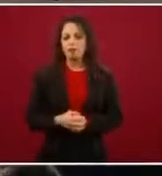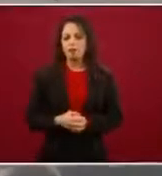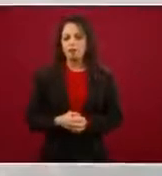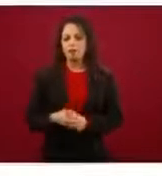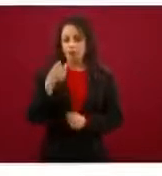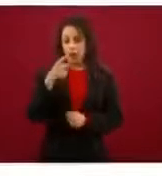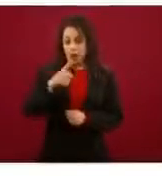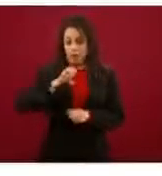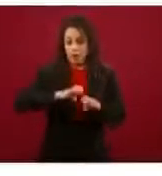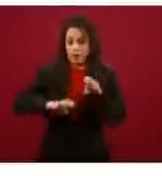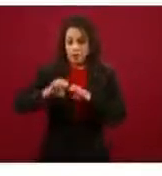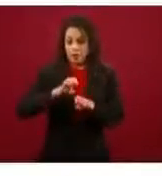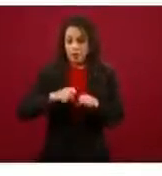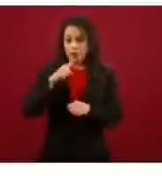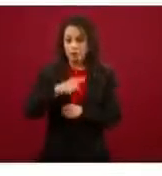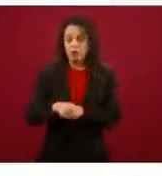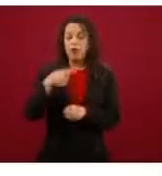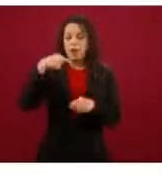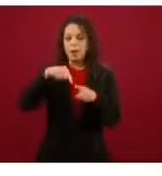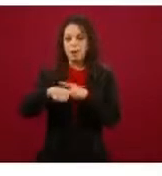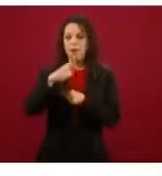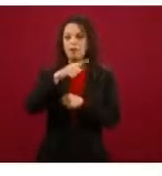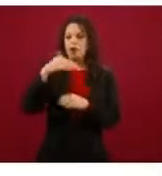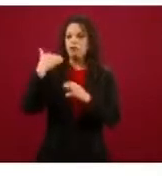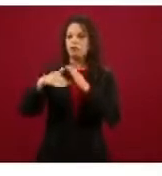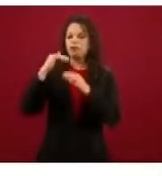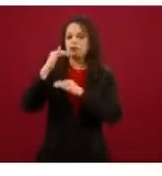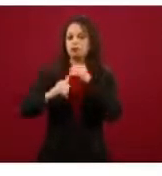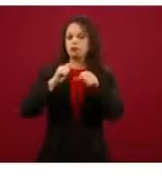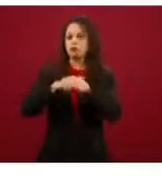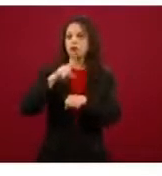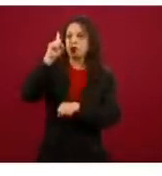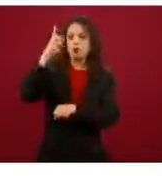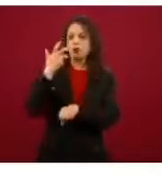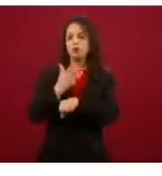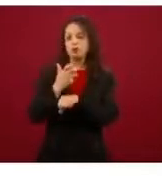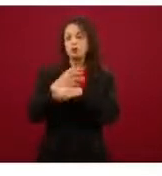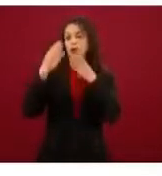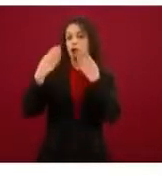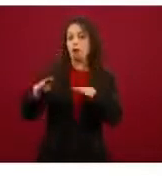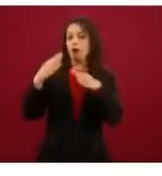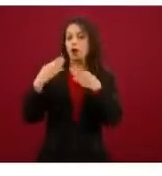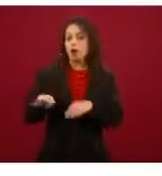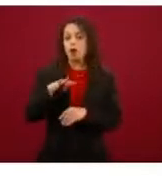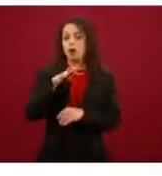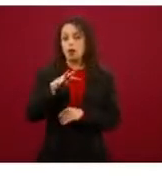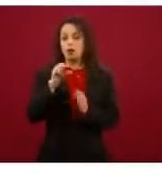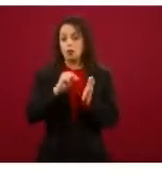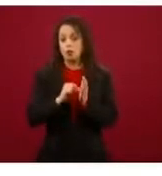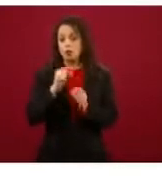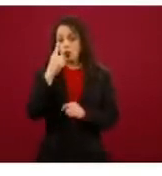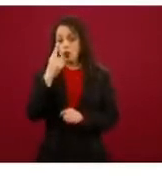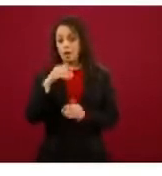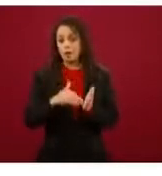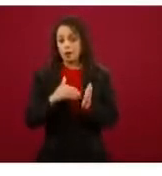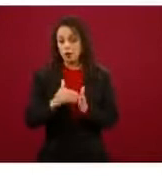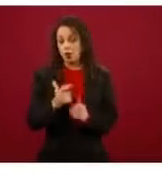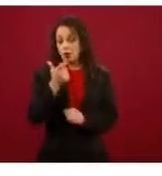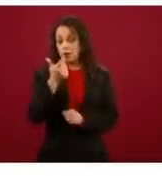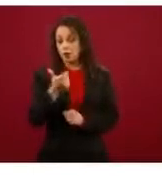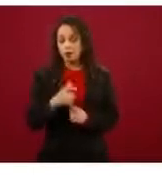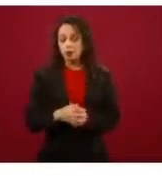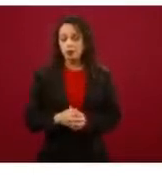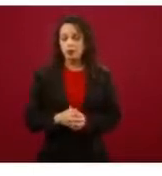esa empresa se empezaron a hacer transferencias internacionales a cuentas de Estados Unidos por 19.1 millones de pesos. Por otro lado, se